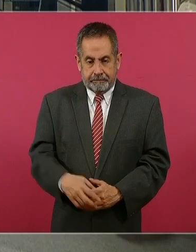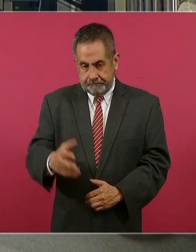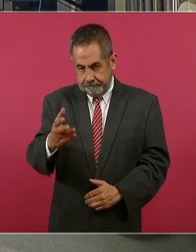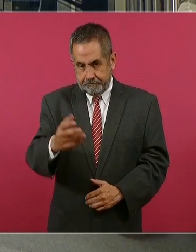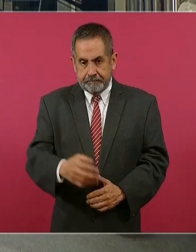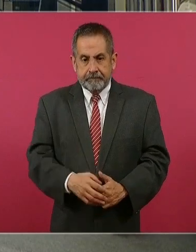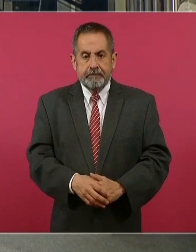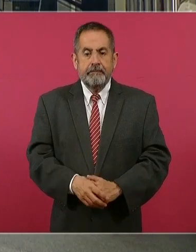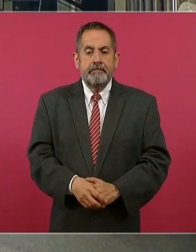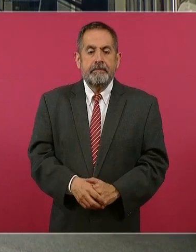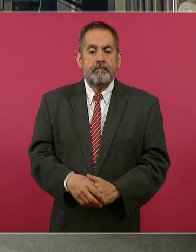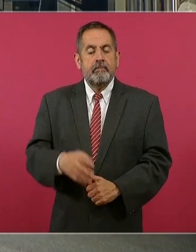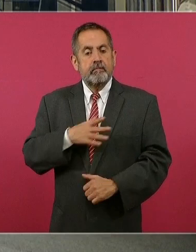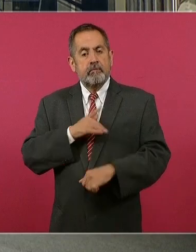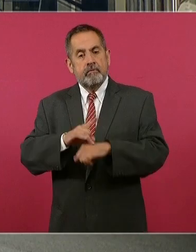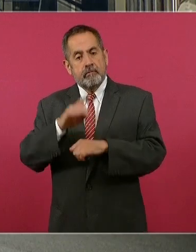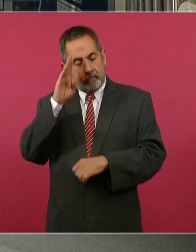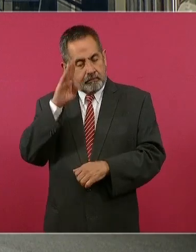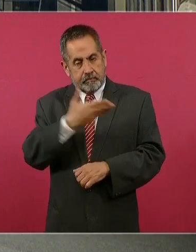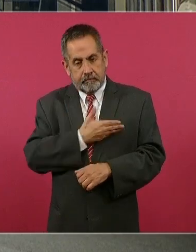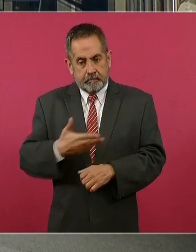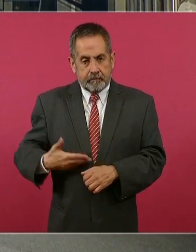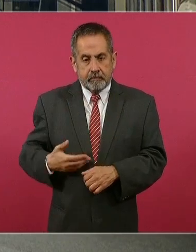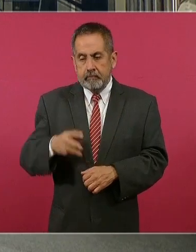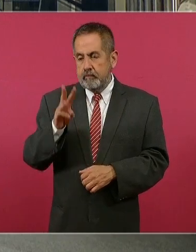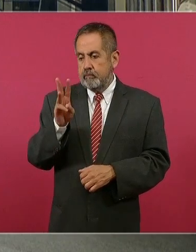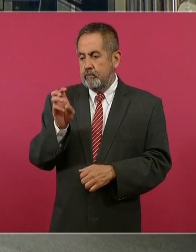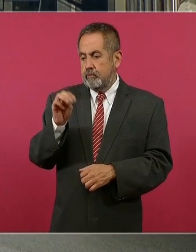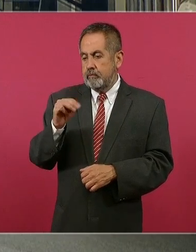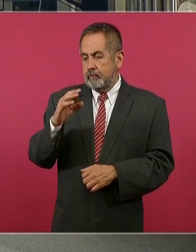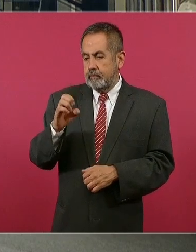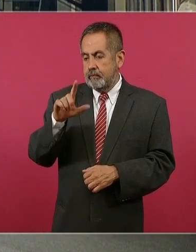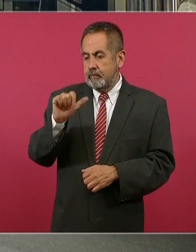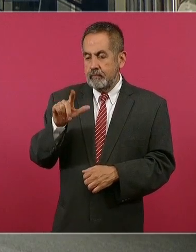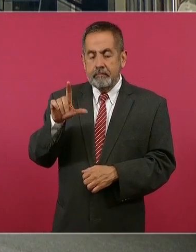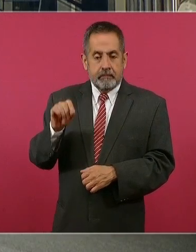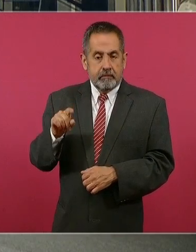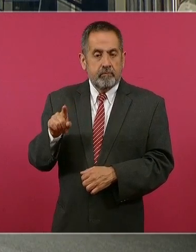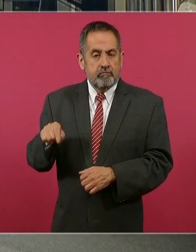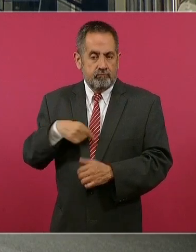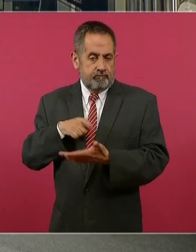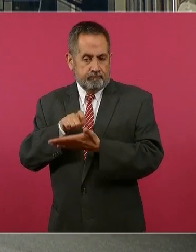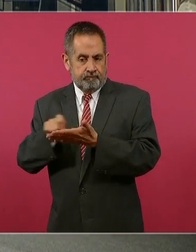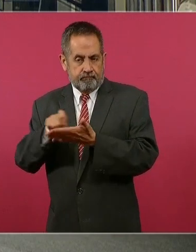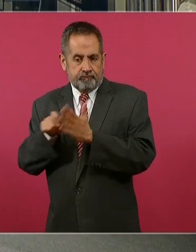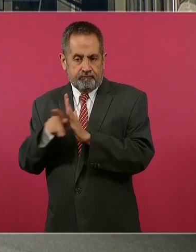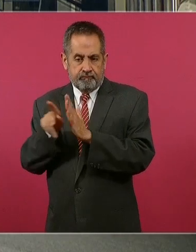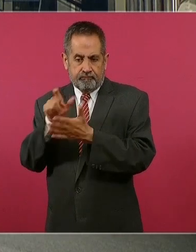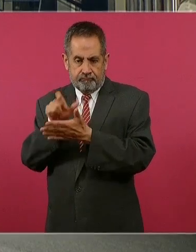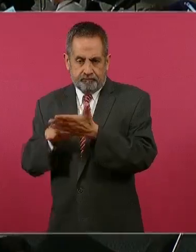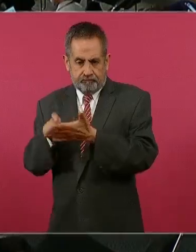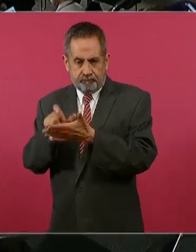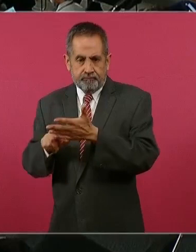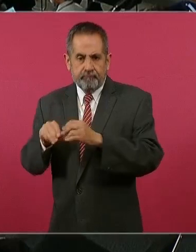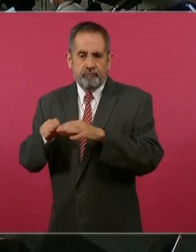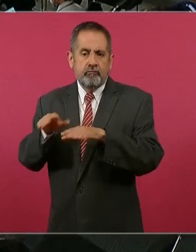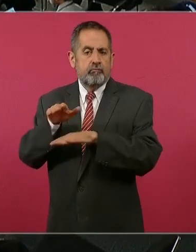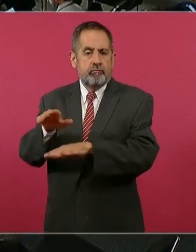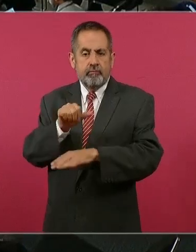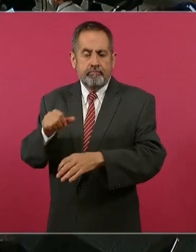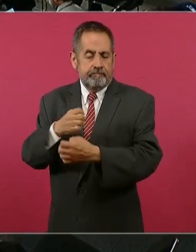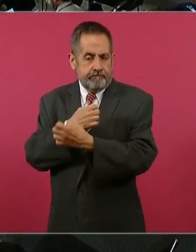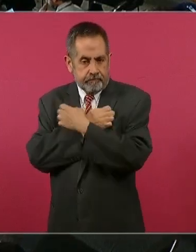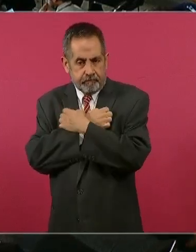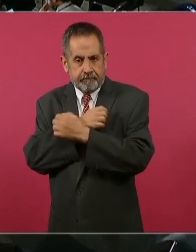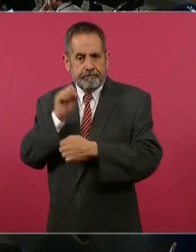Adelante. Buenos días, señor presidente. Wenceslao Vargas Márquez, soy articulista con áreas de interés en educación,